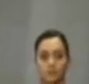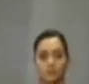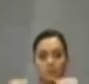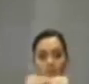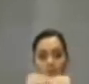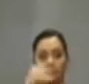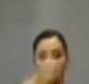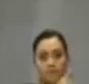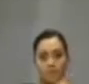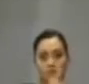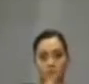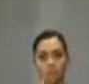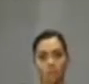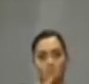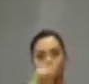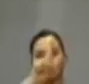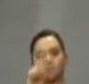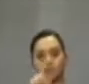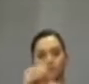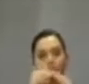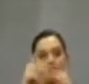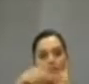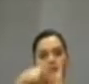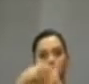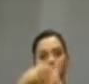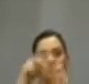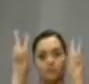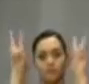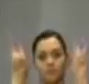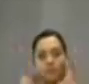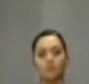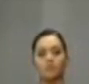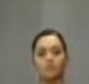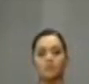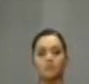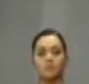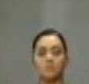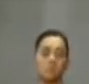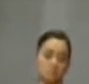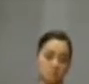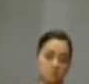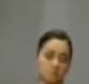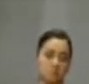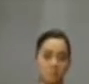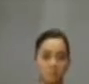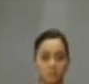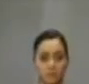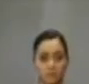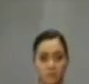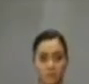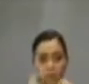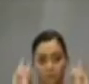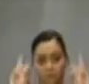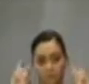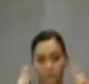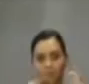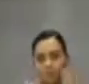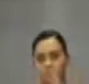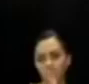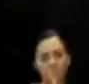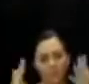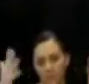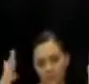presentes. Mi pregunta es sobre un tema muy positivo para el país. Además, probablemente en el deporte es el único sector donde no existe oposición,